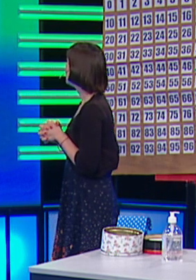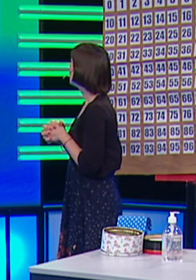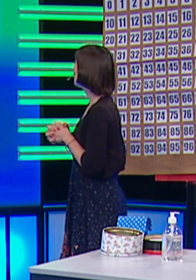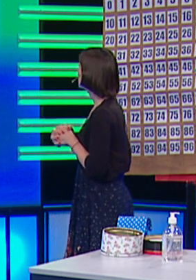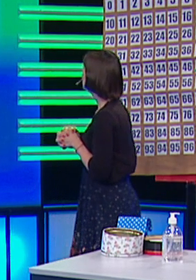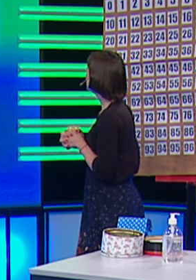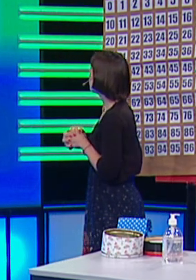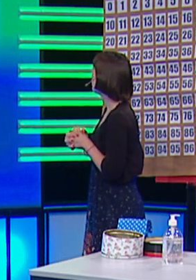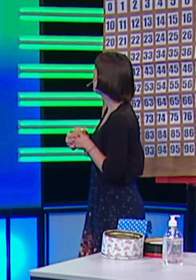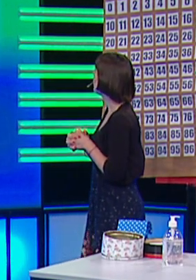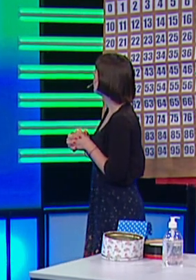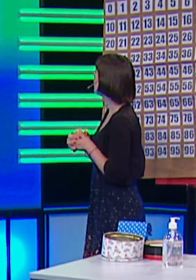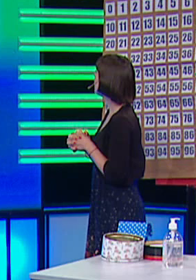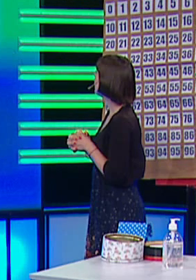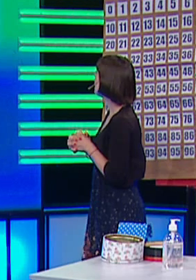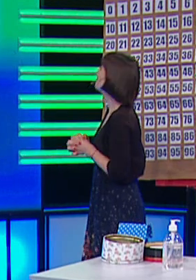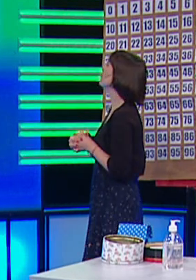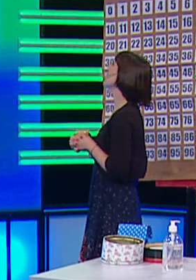árbol armó Victoria. Qué bueno.